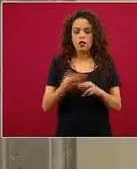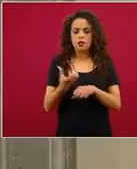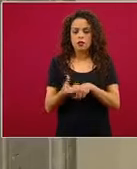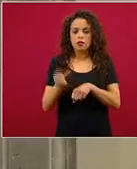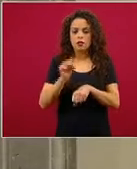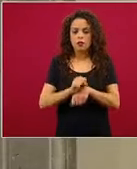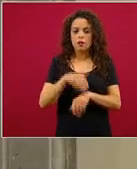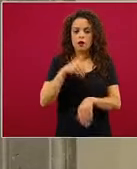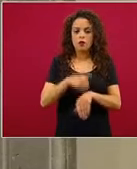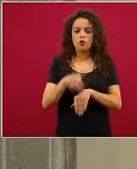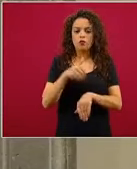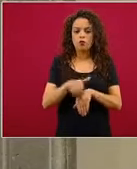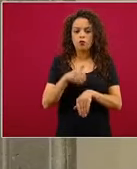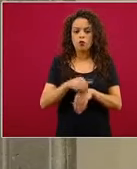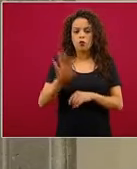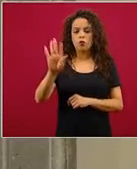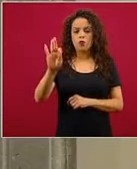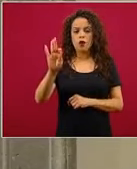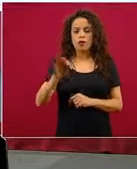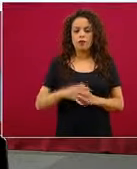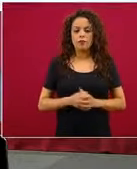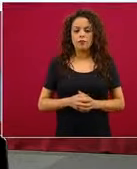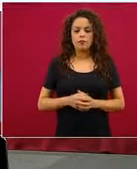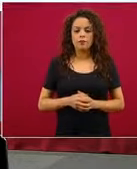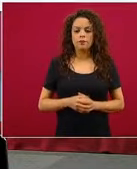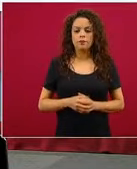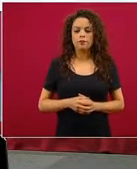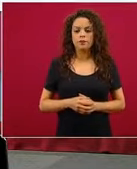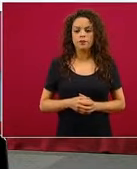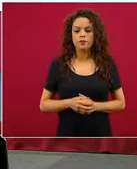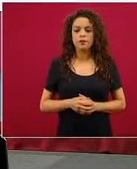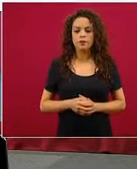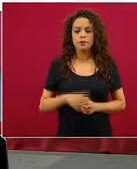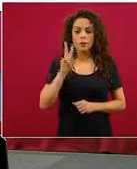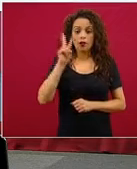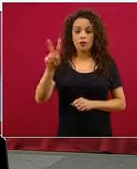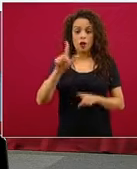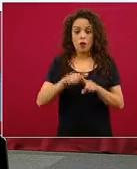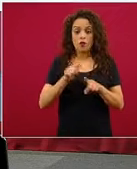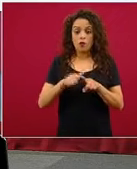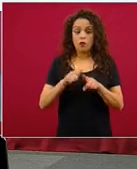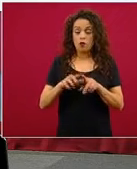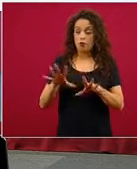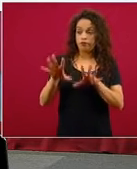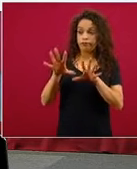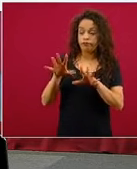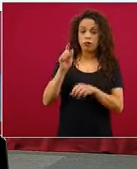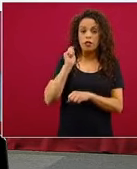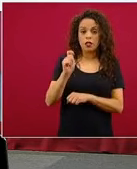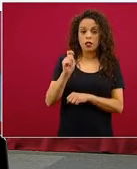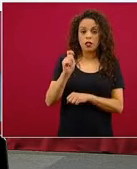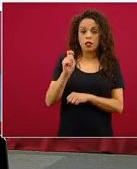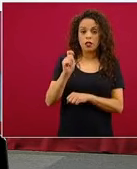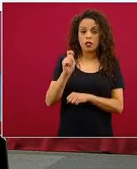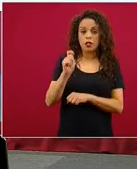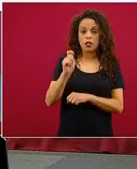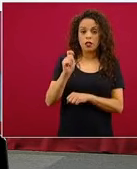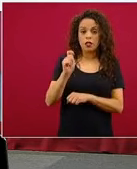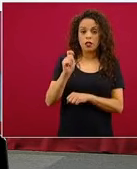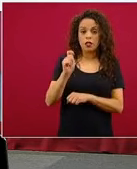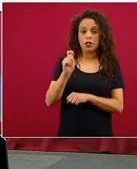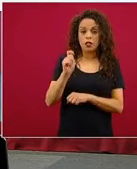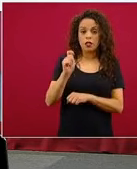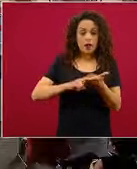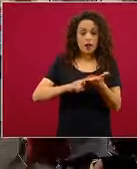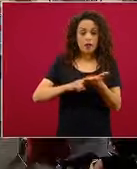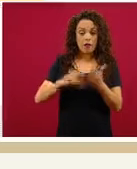semana epidemiológica número 40. Podemos ver que en los colores destacan dos grupos grandes, el color verde que está en